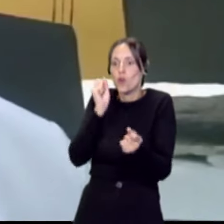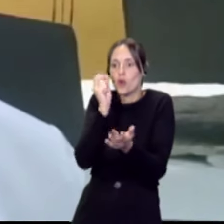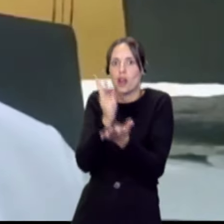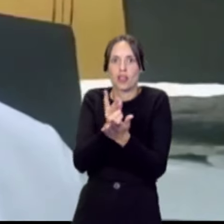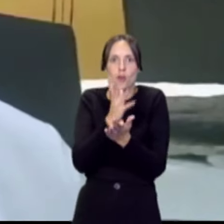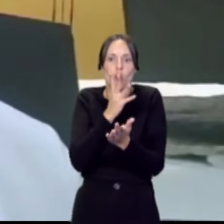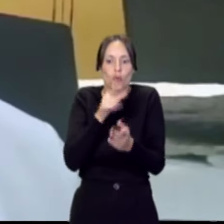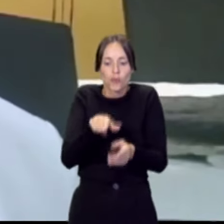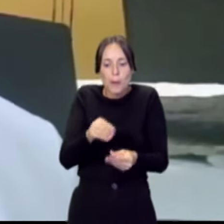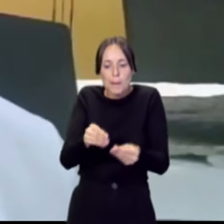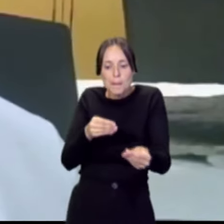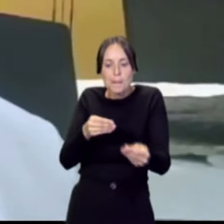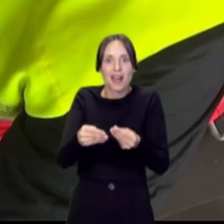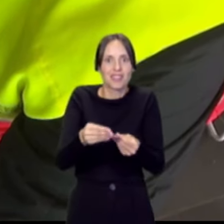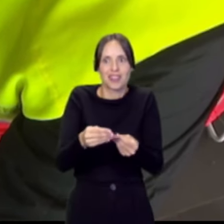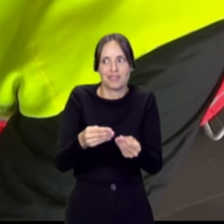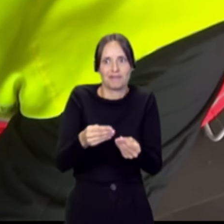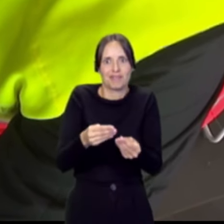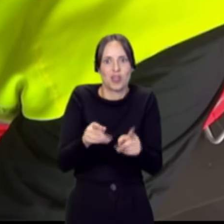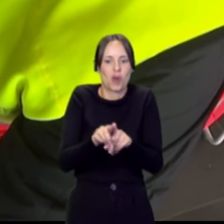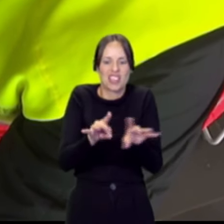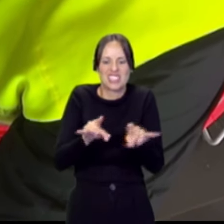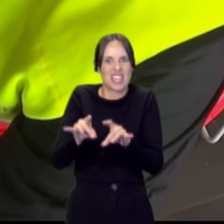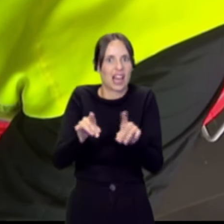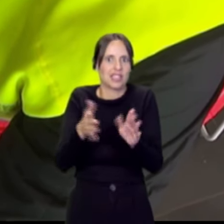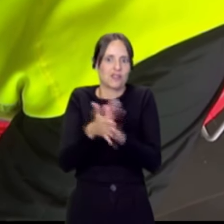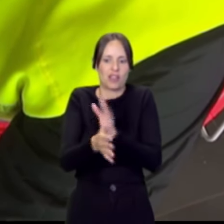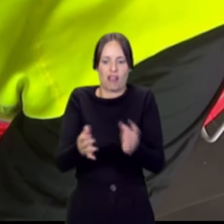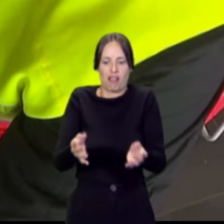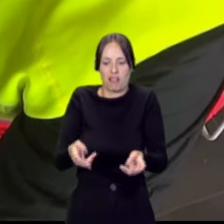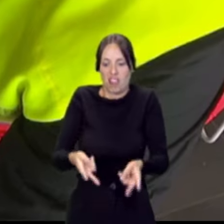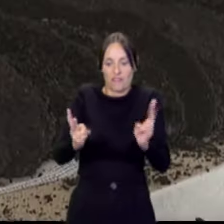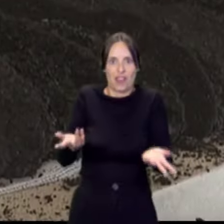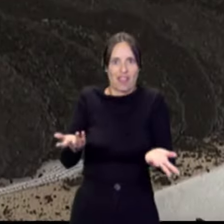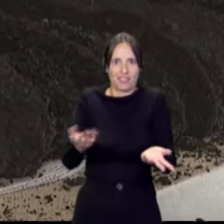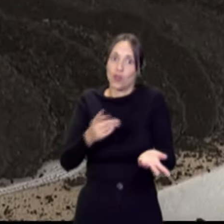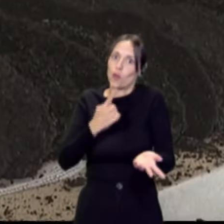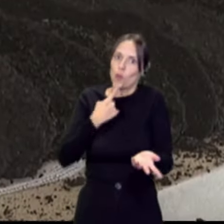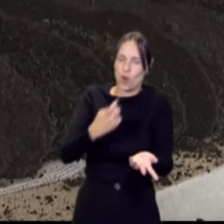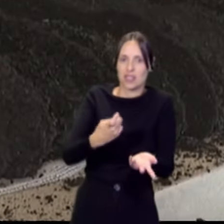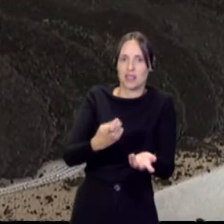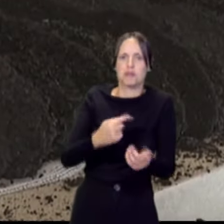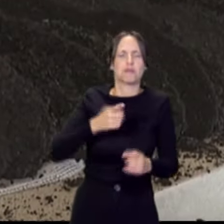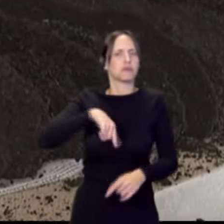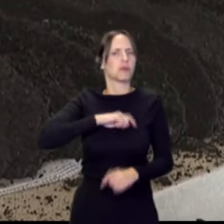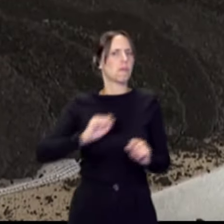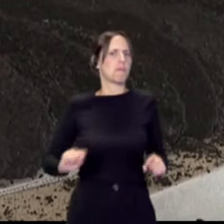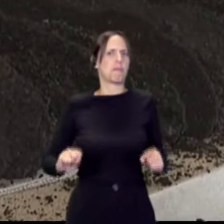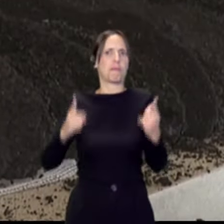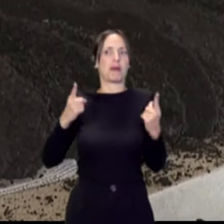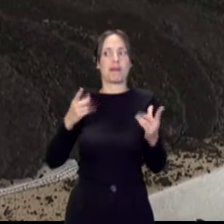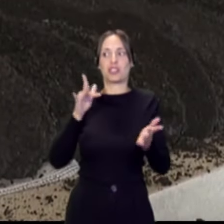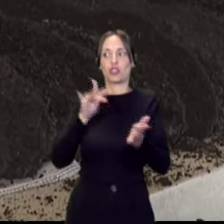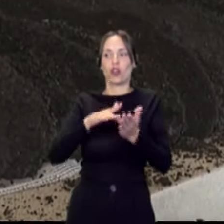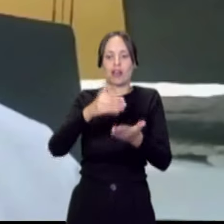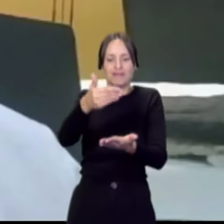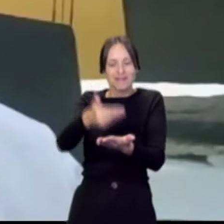en un material que está completamente suelto como es la ceniza volcánica. No somos los primeros que hacemos este tipo de arranques, pero